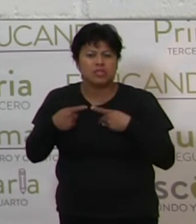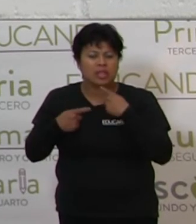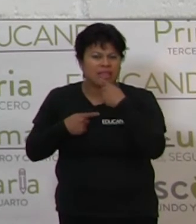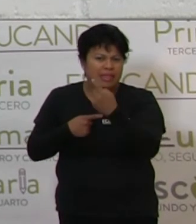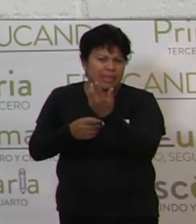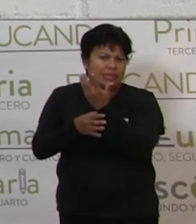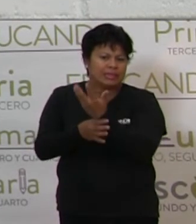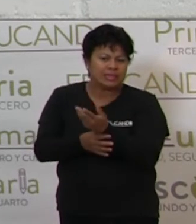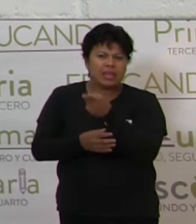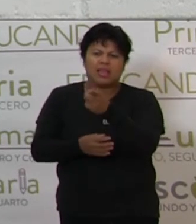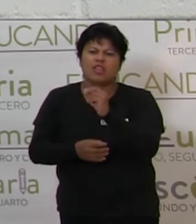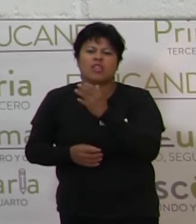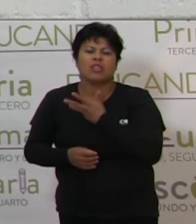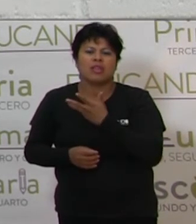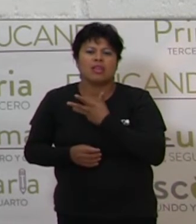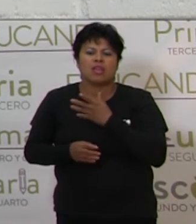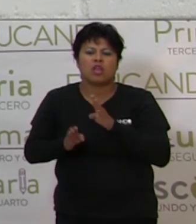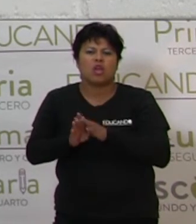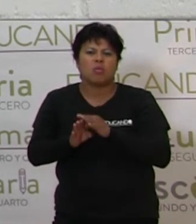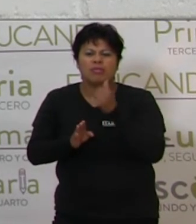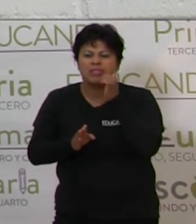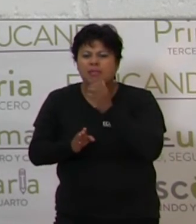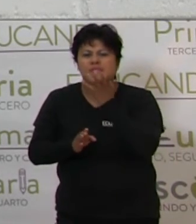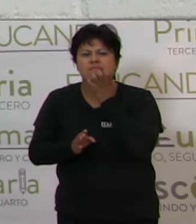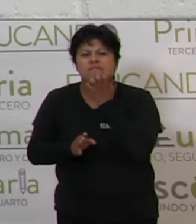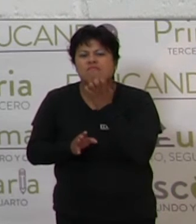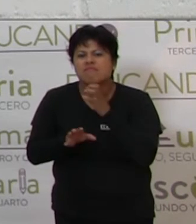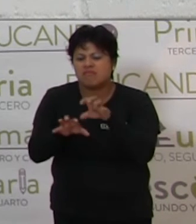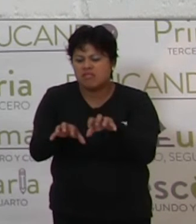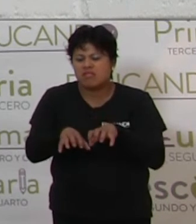gentes decían que tenía no poco de avaro.